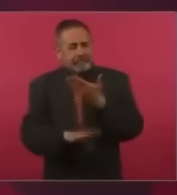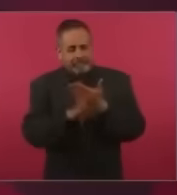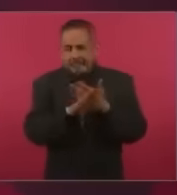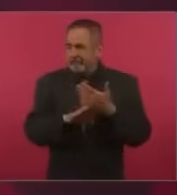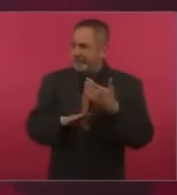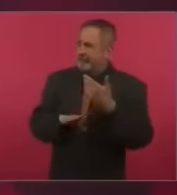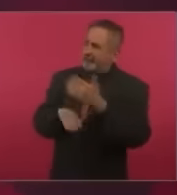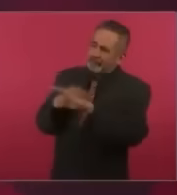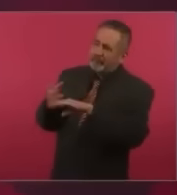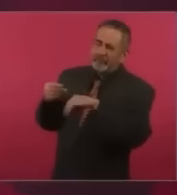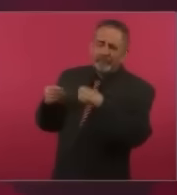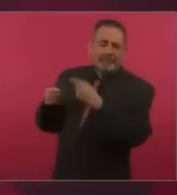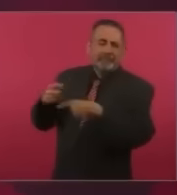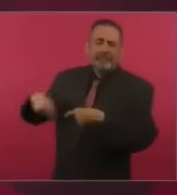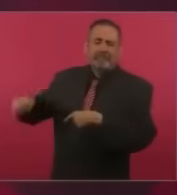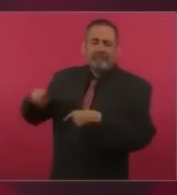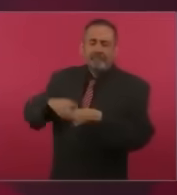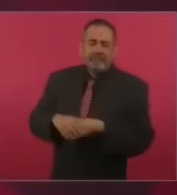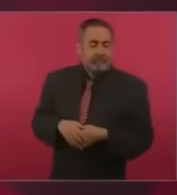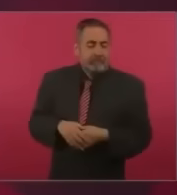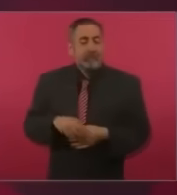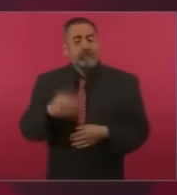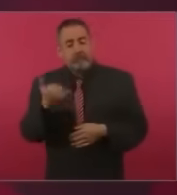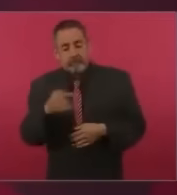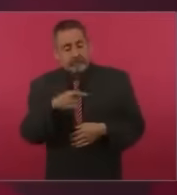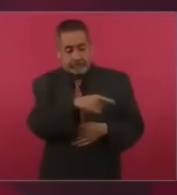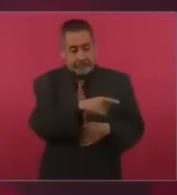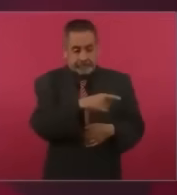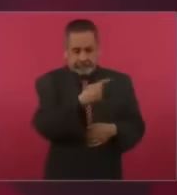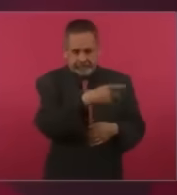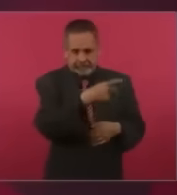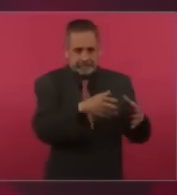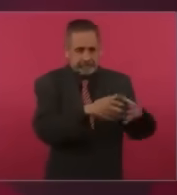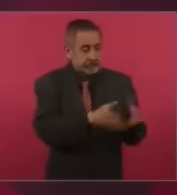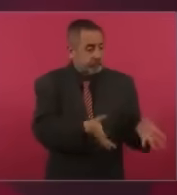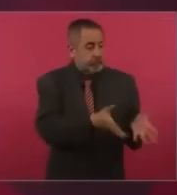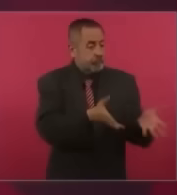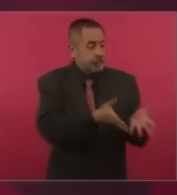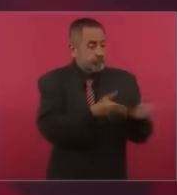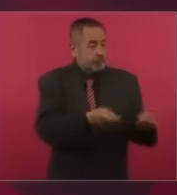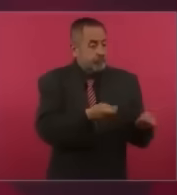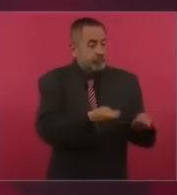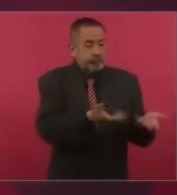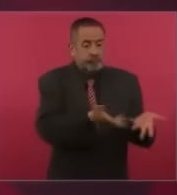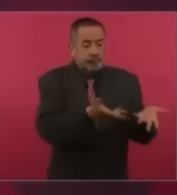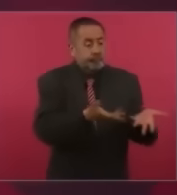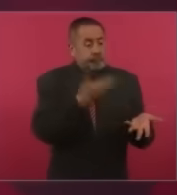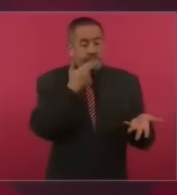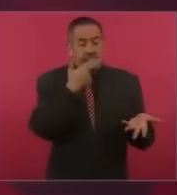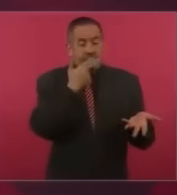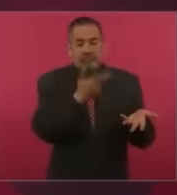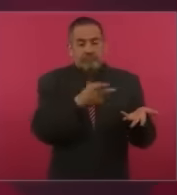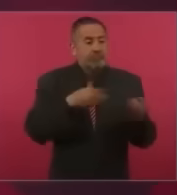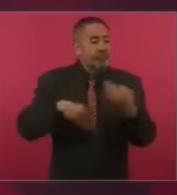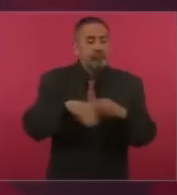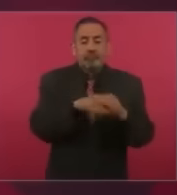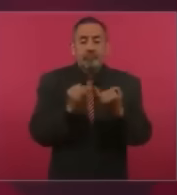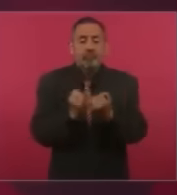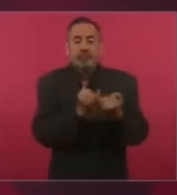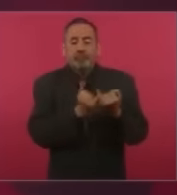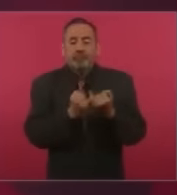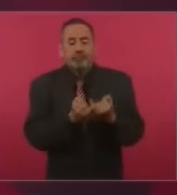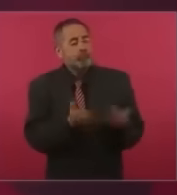distracción una exquisitez pequeño burguesa que Ignora el problema fundamental son los buena hondita